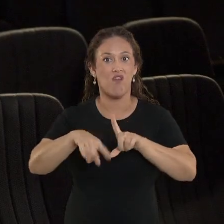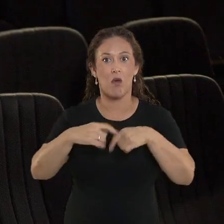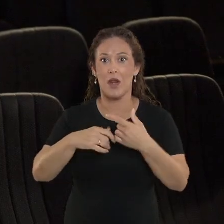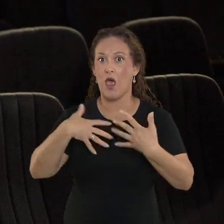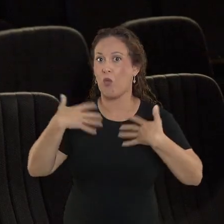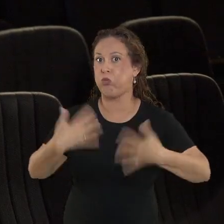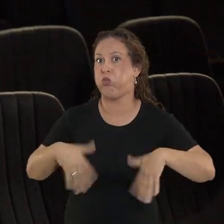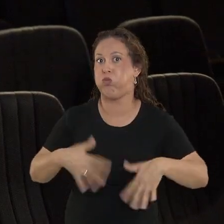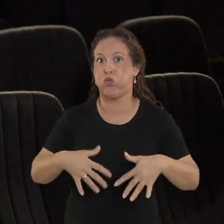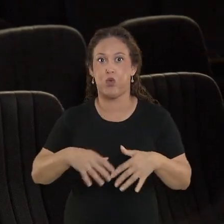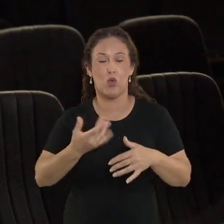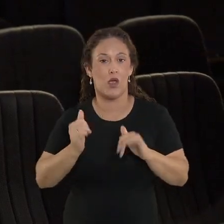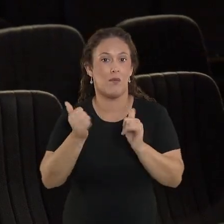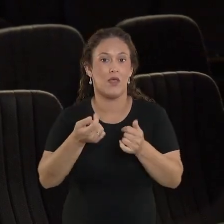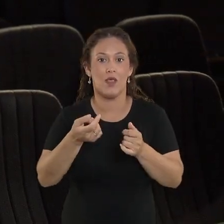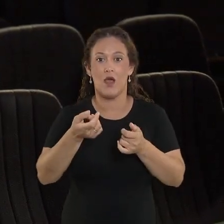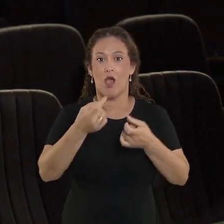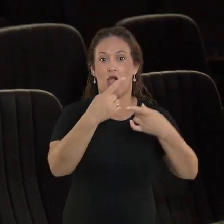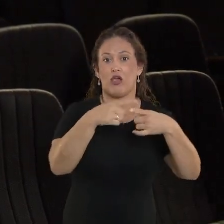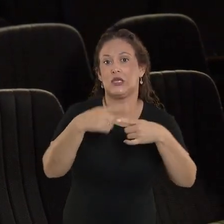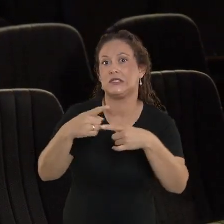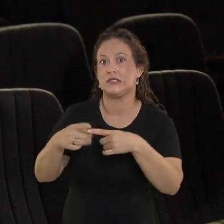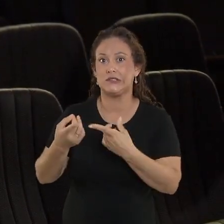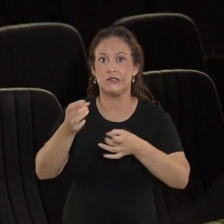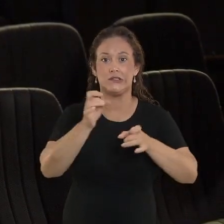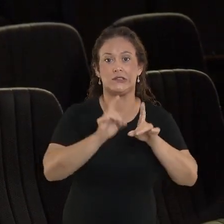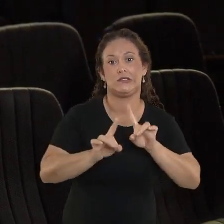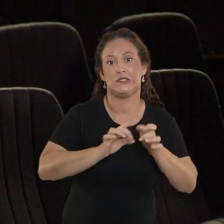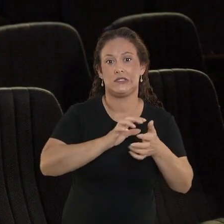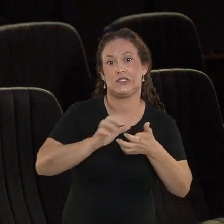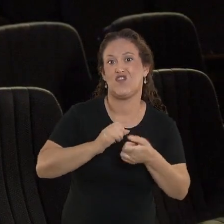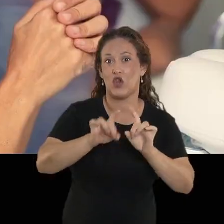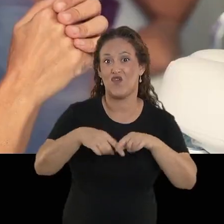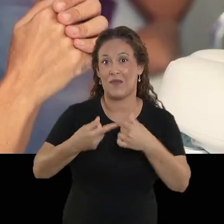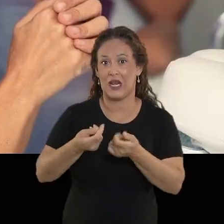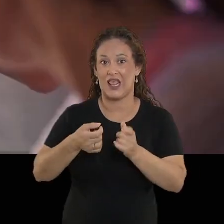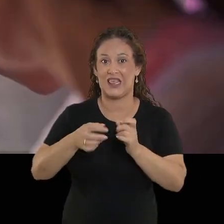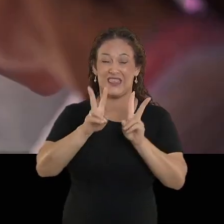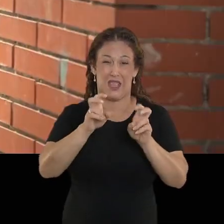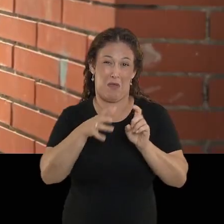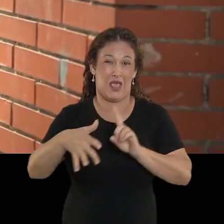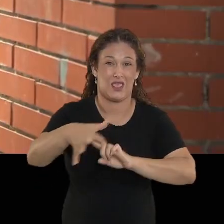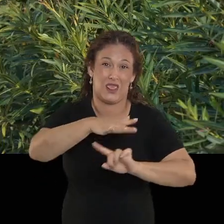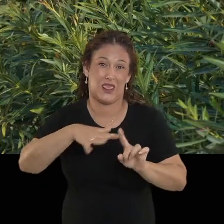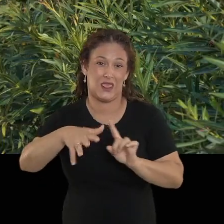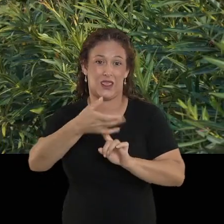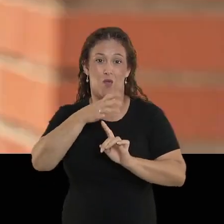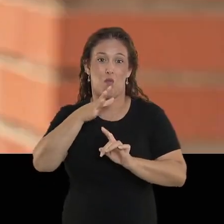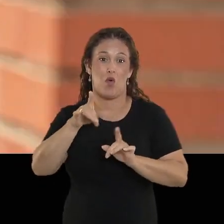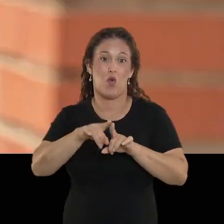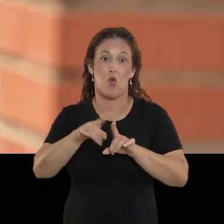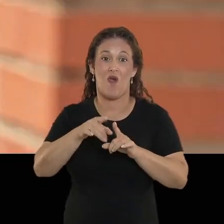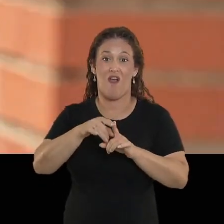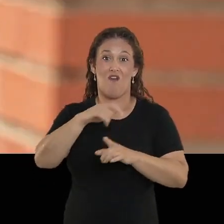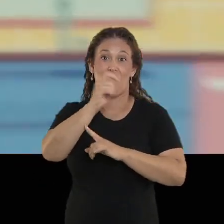una hecatombe dentro de la familia y empiezan a surgir pues, bueno, otros pequeños conflictos familiares alrededor de lo que va a